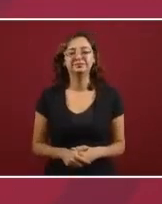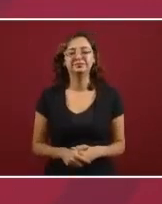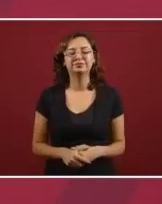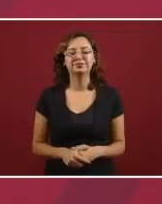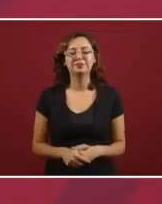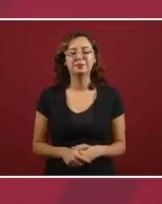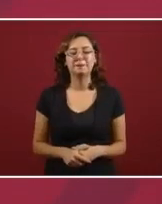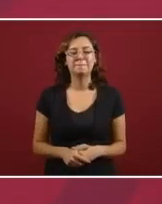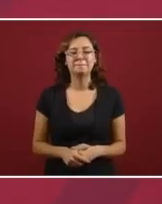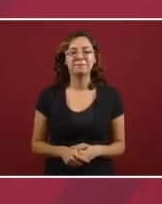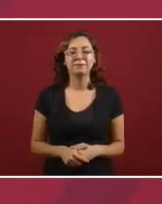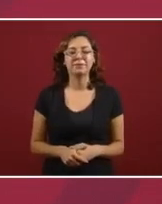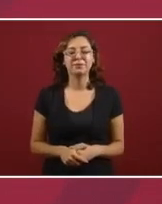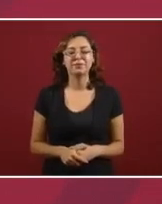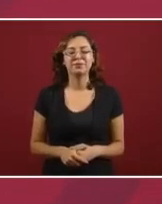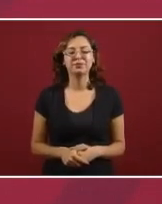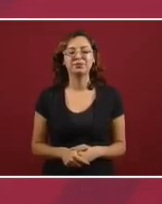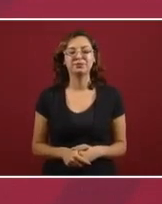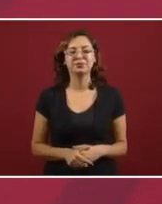armado,